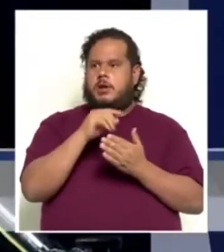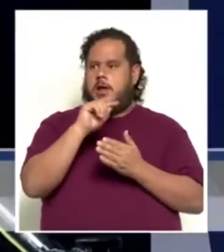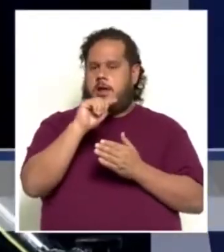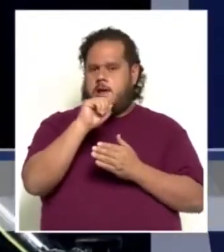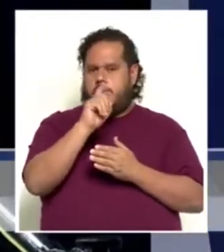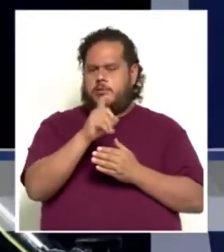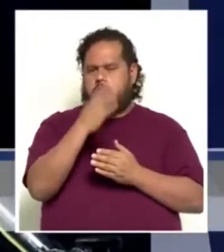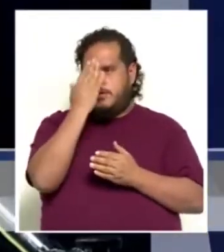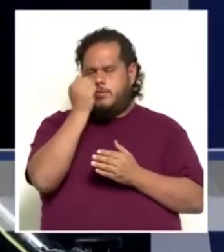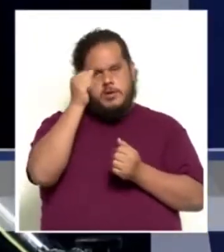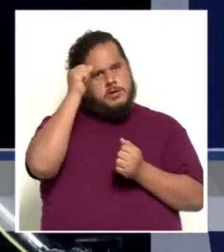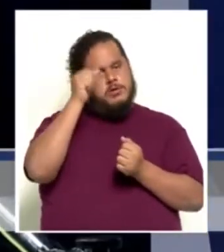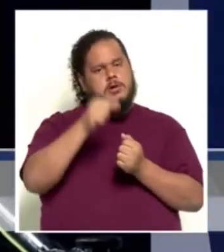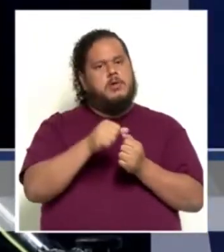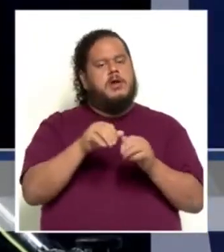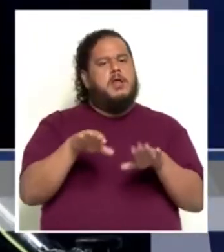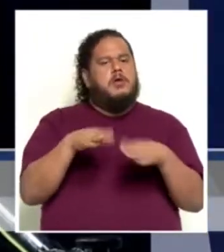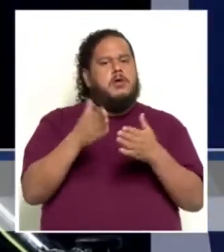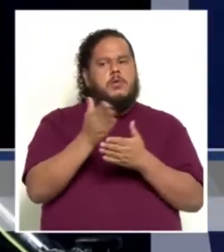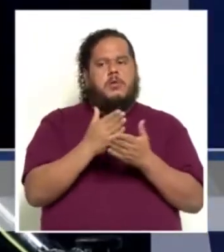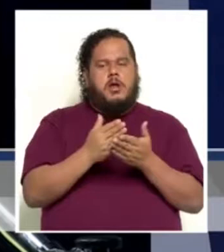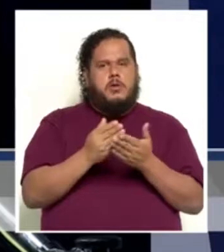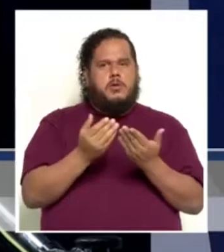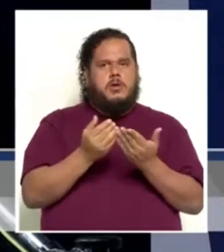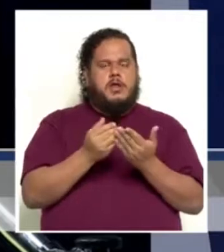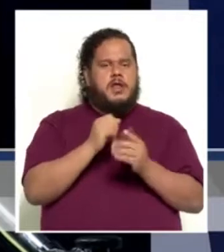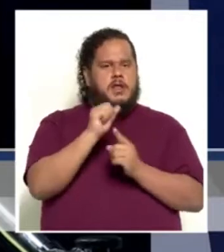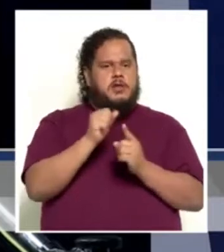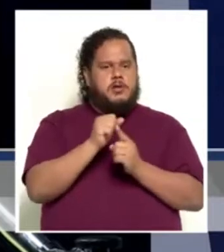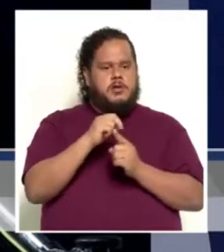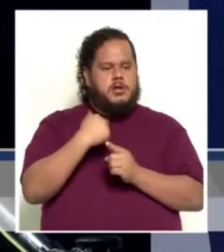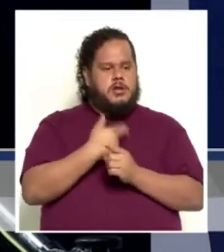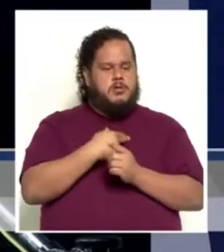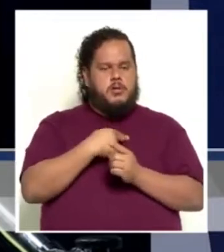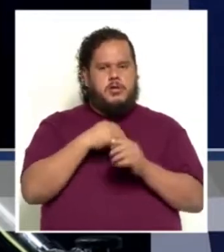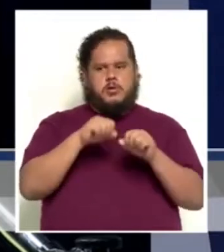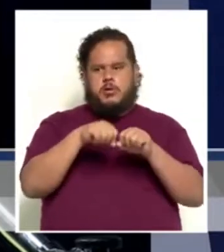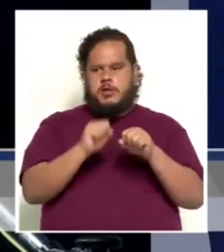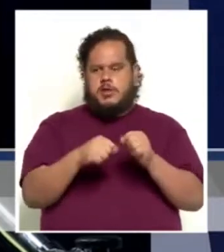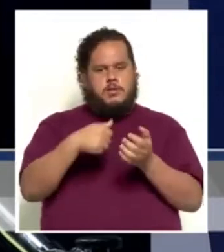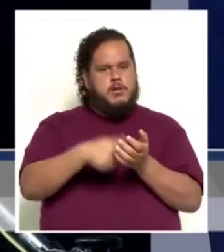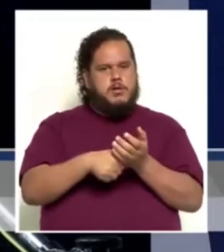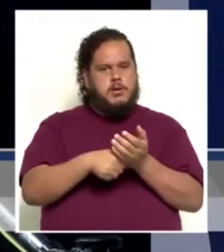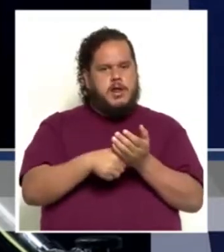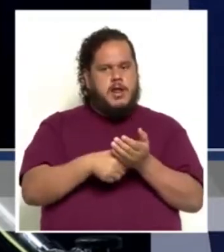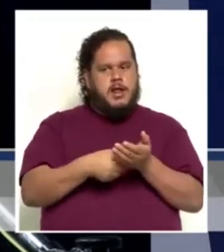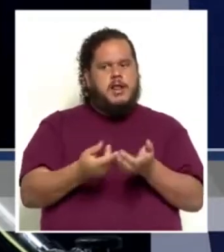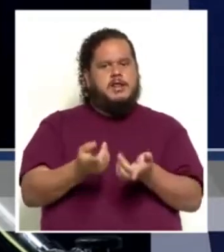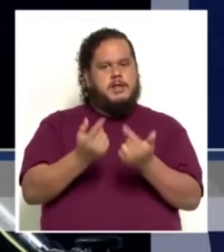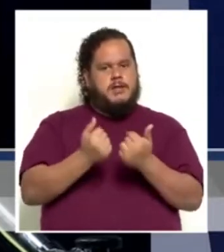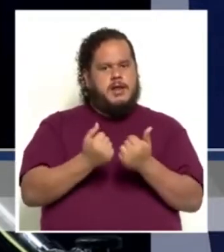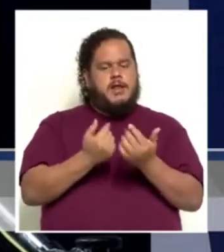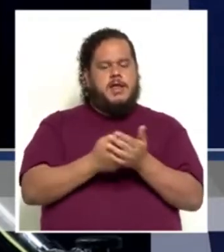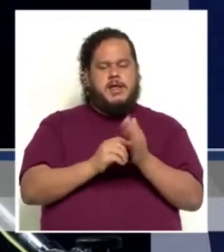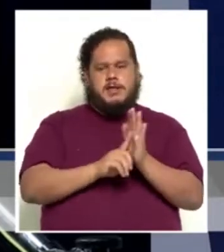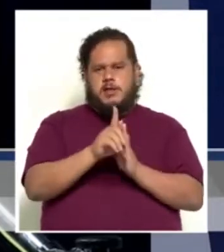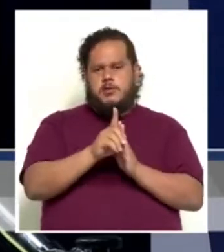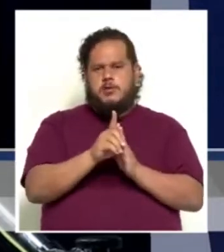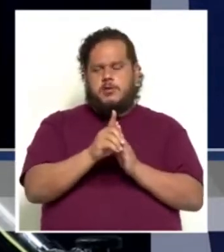nos recuerda cómo algunos determinantes de nuestro sistema electoral devienen en el desarrollo de los acontecimientos